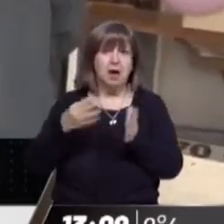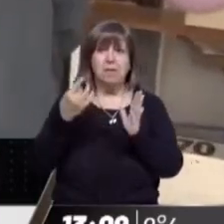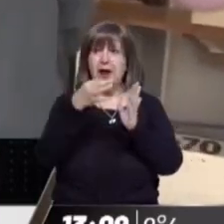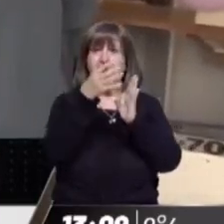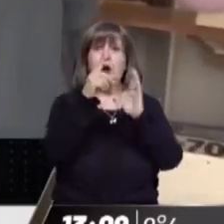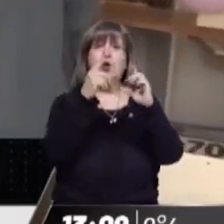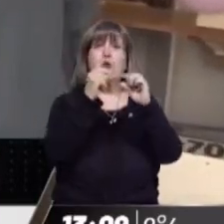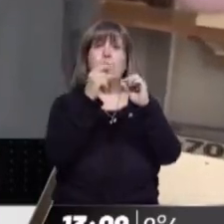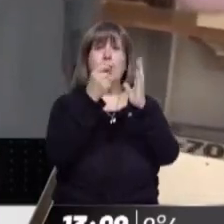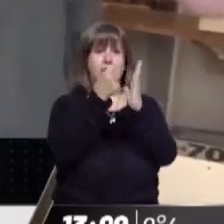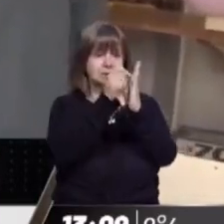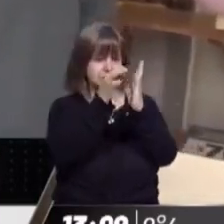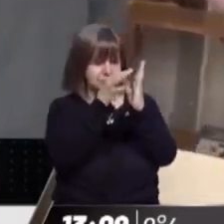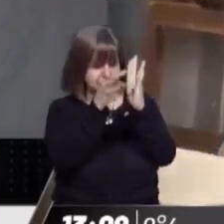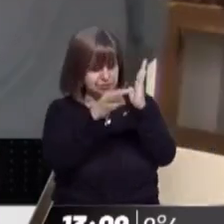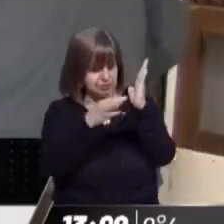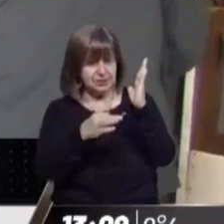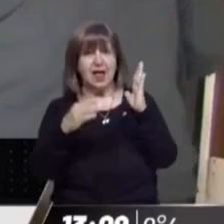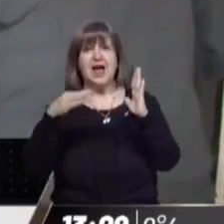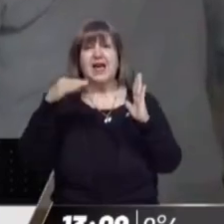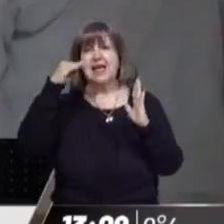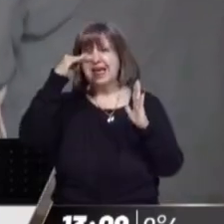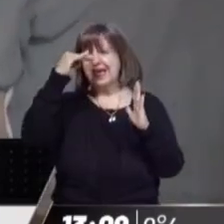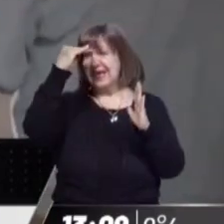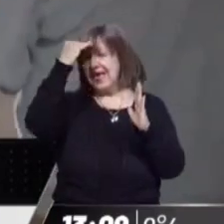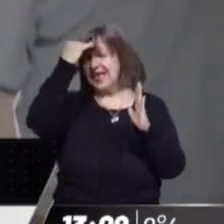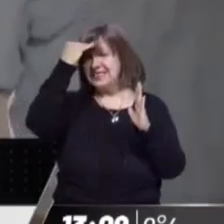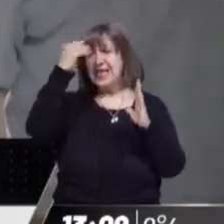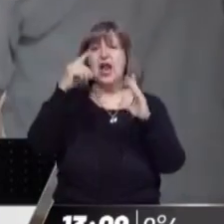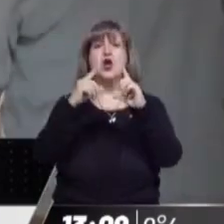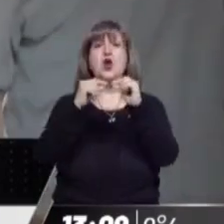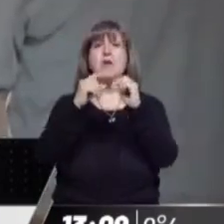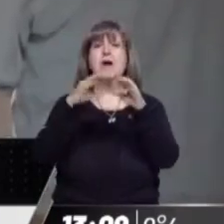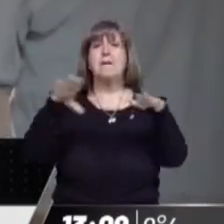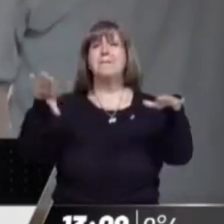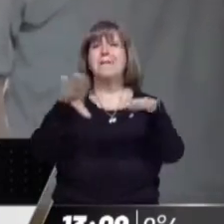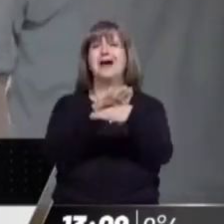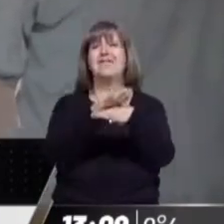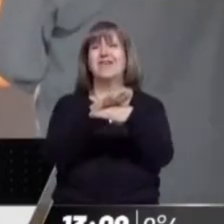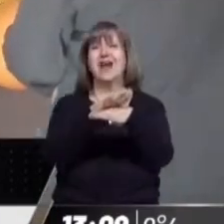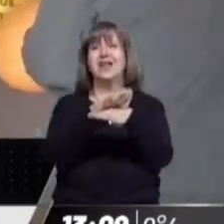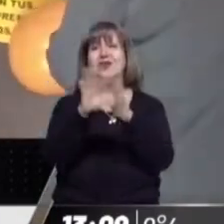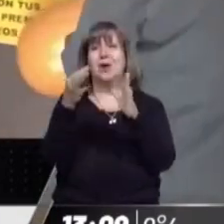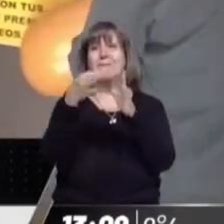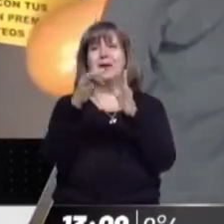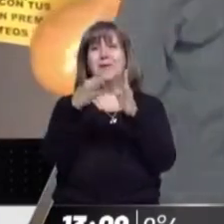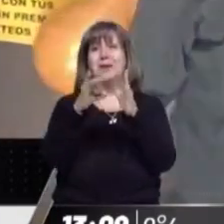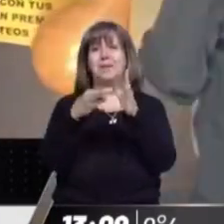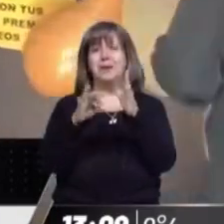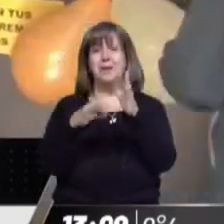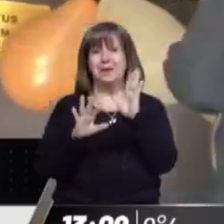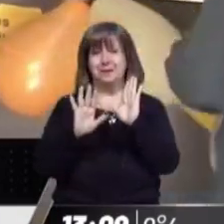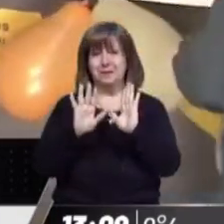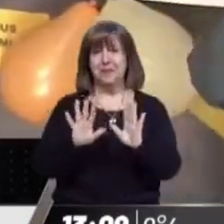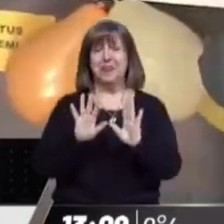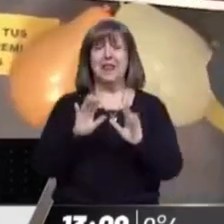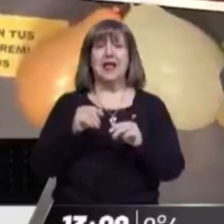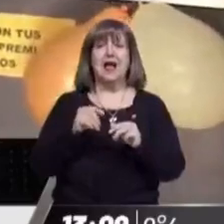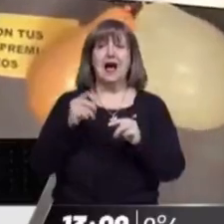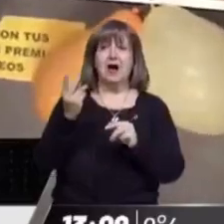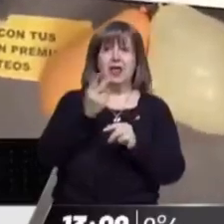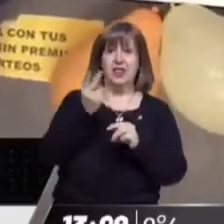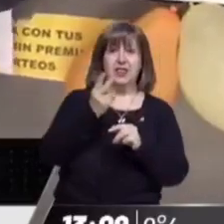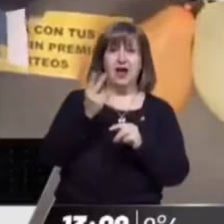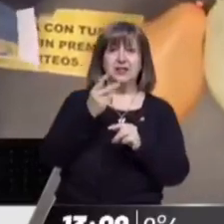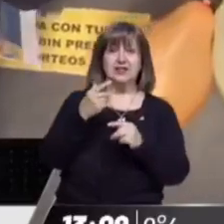corroborar si verdaderamente los 15 aciertos son los de su cartón. Están justo en plena tensión Mauricio y Karina,